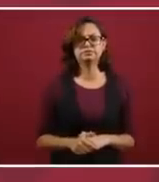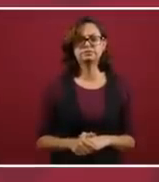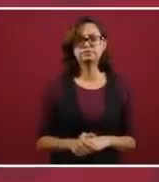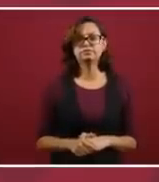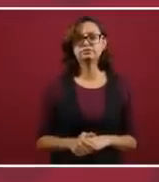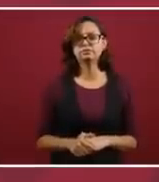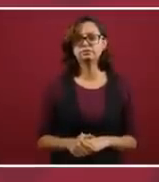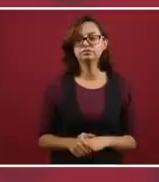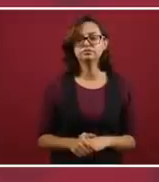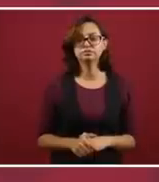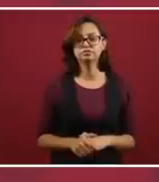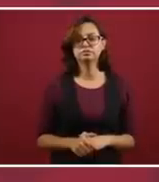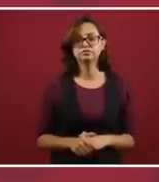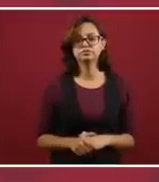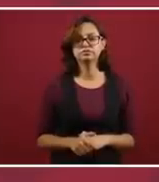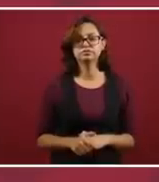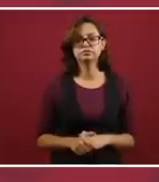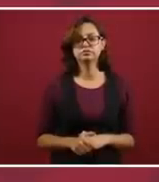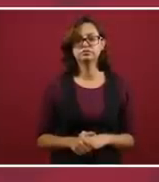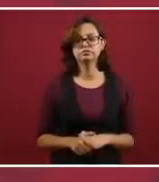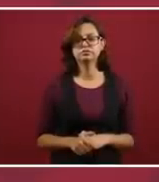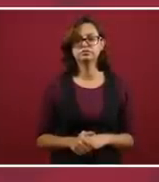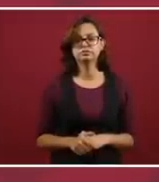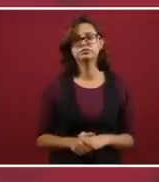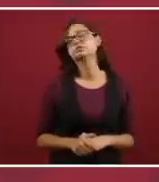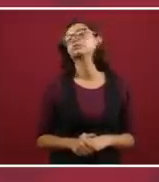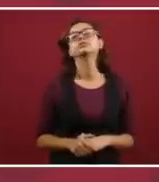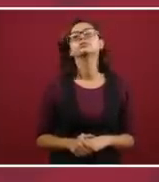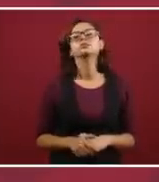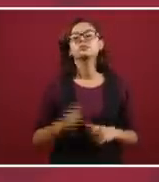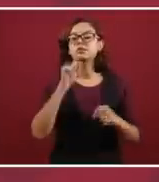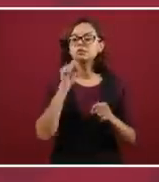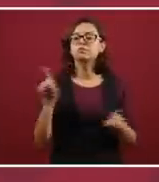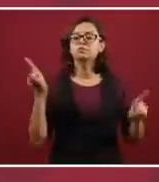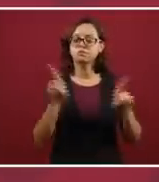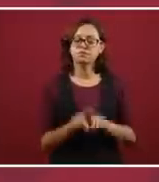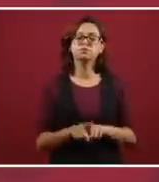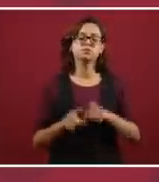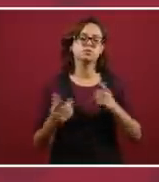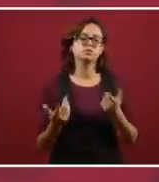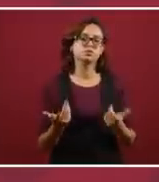toda la promoción que se está haciendo de fomento a la lectura